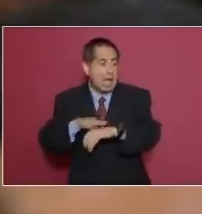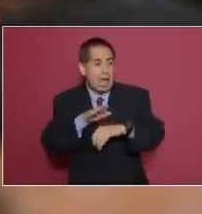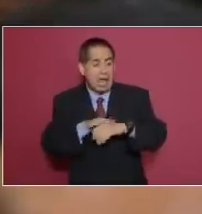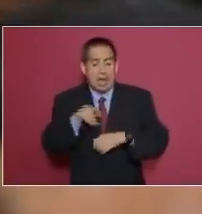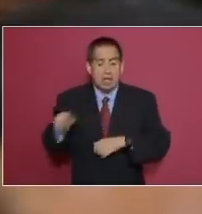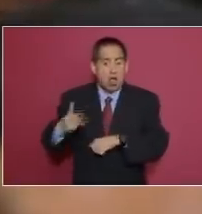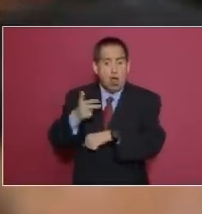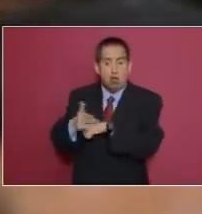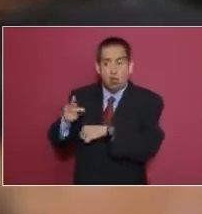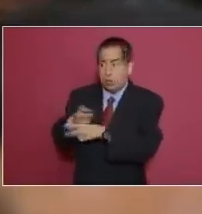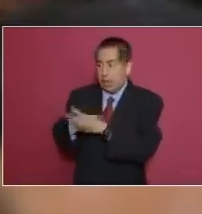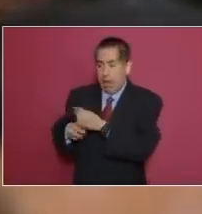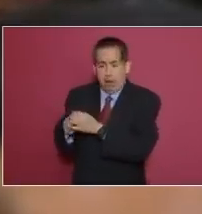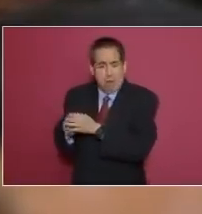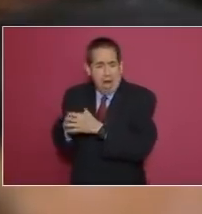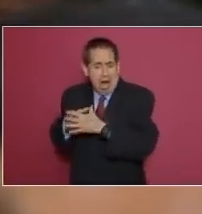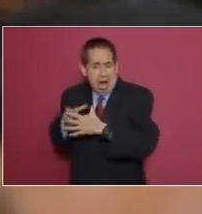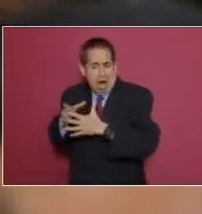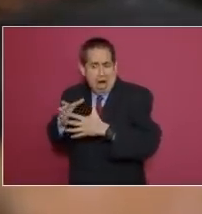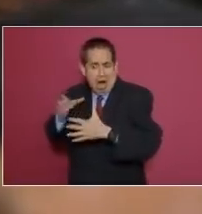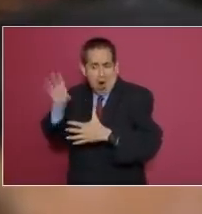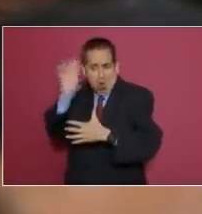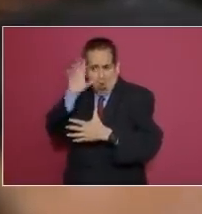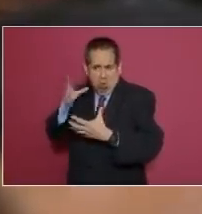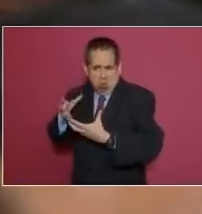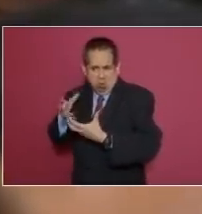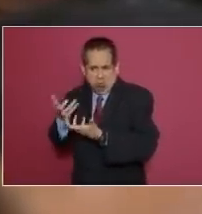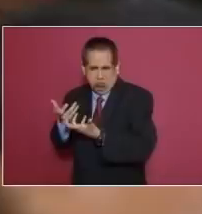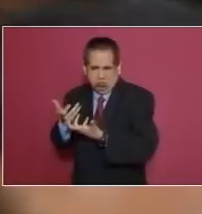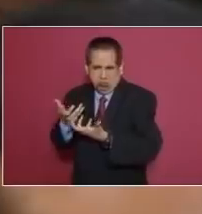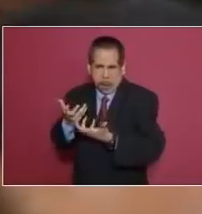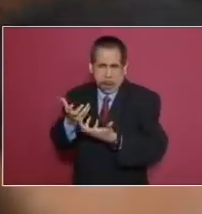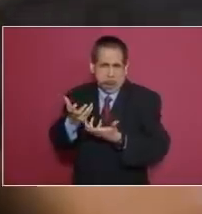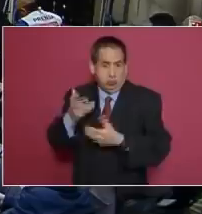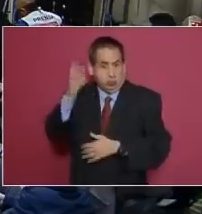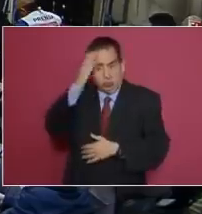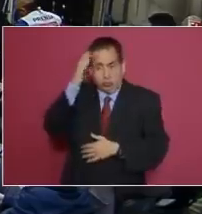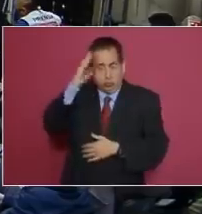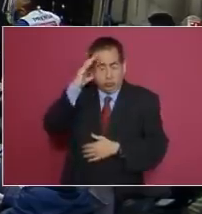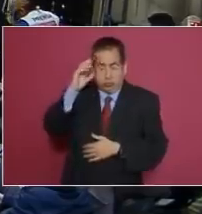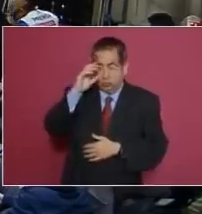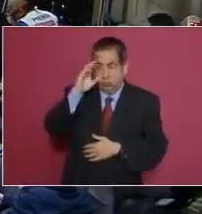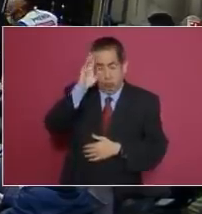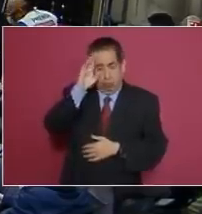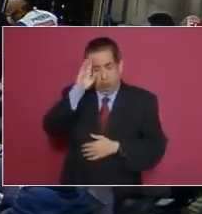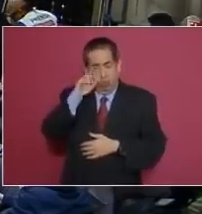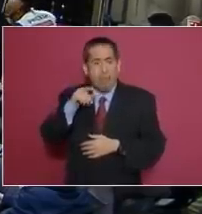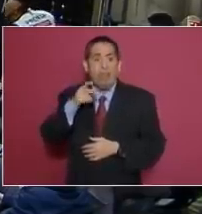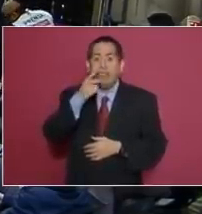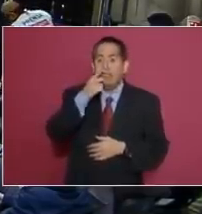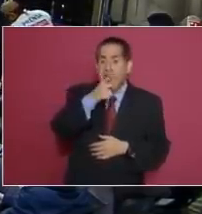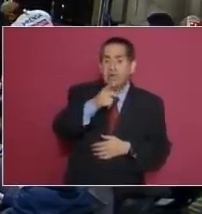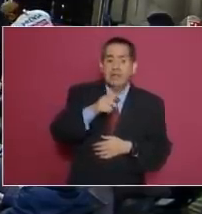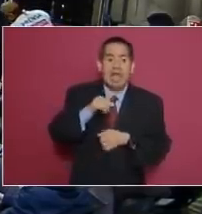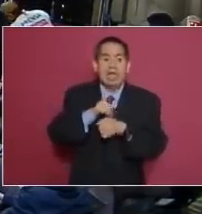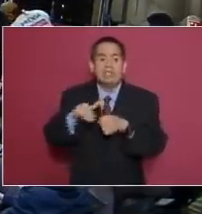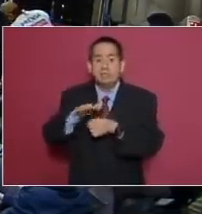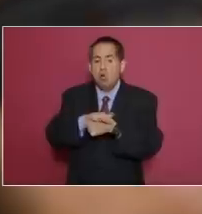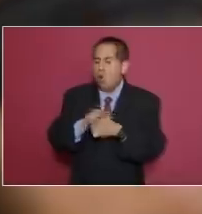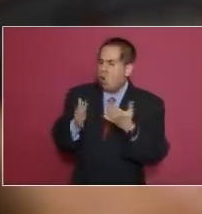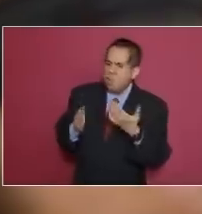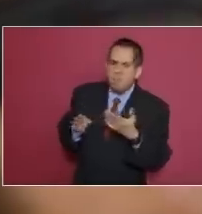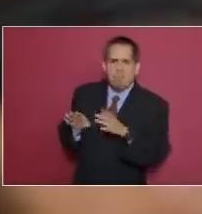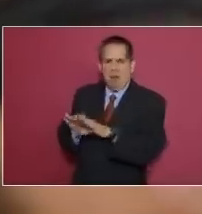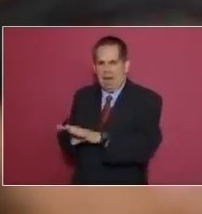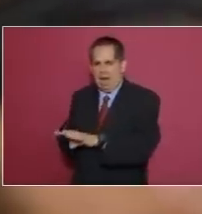en Honduras, como lo mencionó la secretaria de Gobernación, y que se van a poner unos bloqueos en el Istmo de Tehuantepec. Entonces,